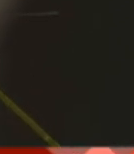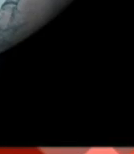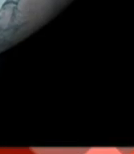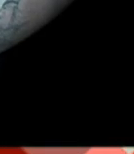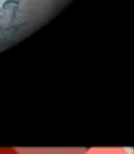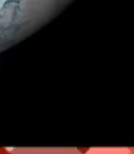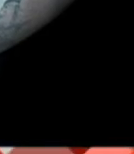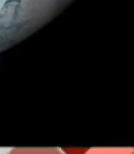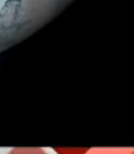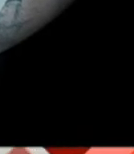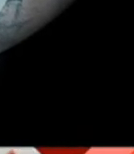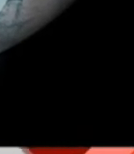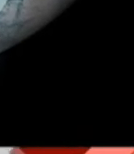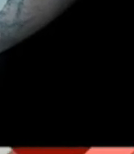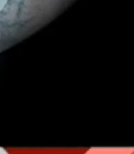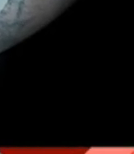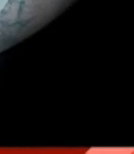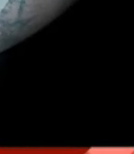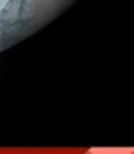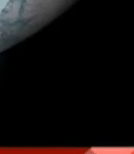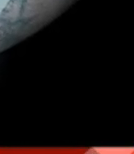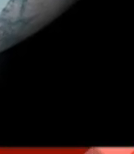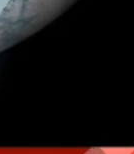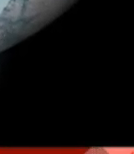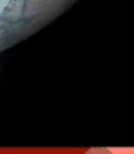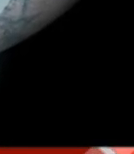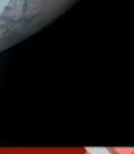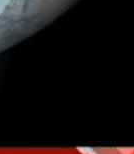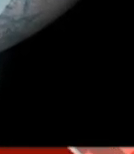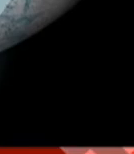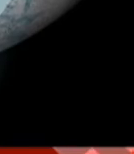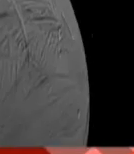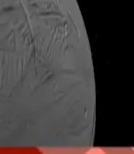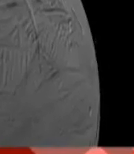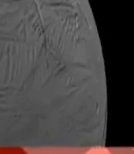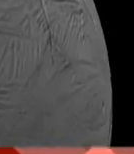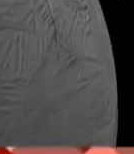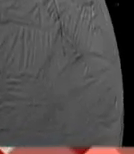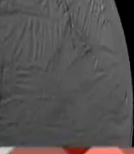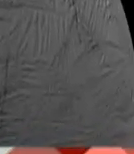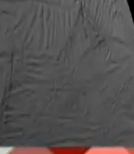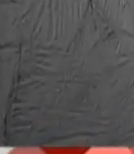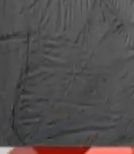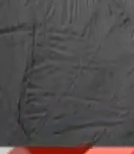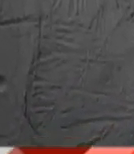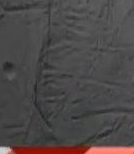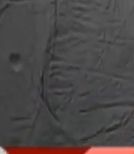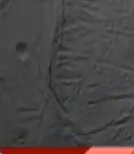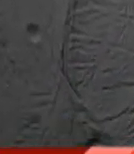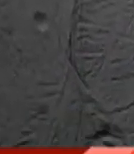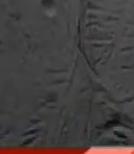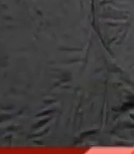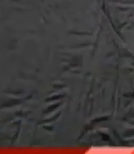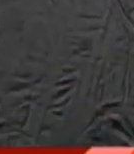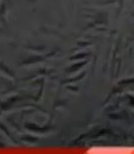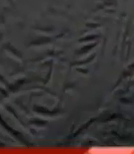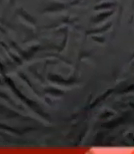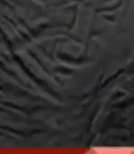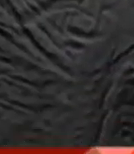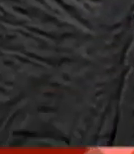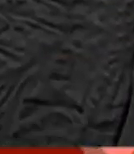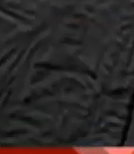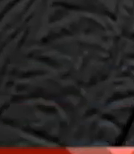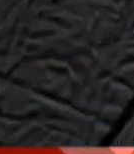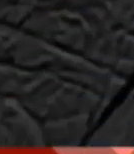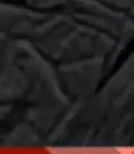un acrónimo de Submillimeter Enceladus Life Fundamentals Instrument.